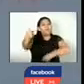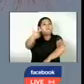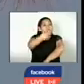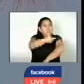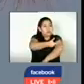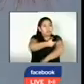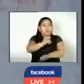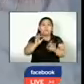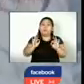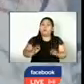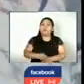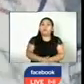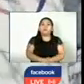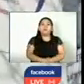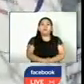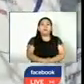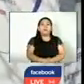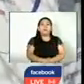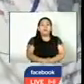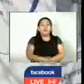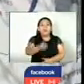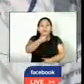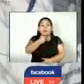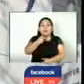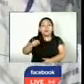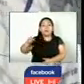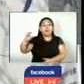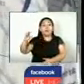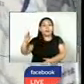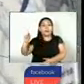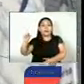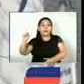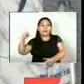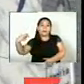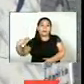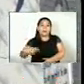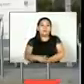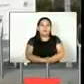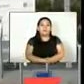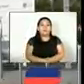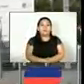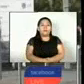superan los riesgos diva licet cash voz de américa washington